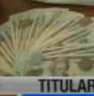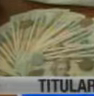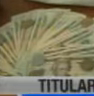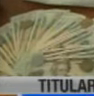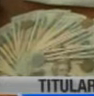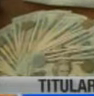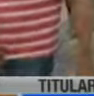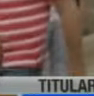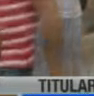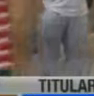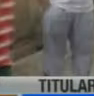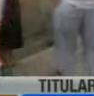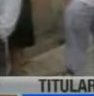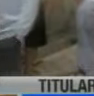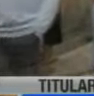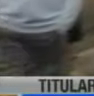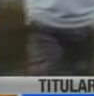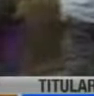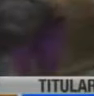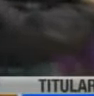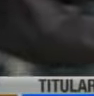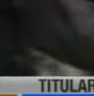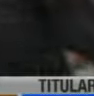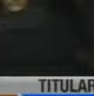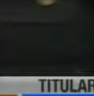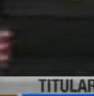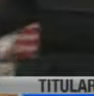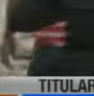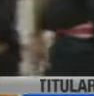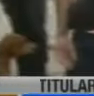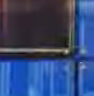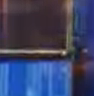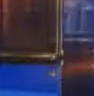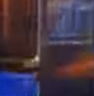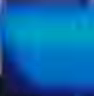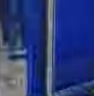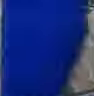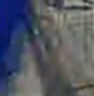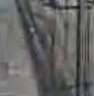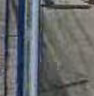Alias Tesoro y la banda de supuestos usureros habría salido del país.